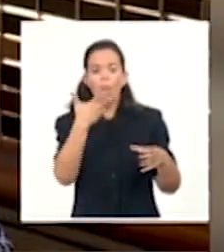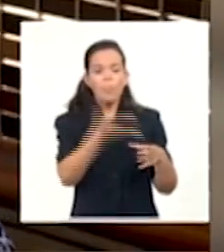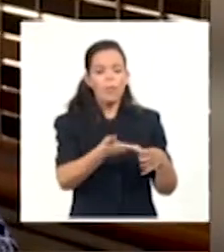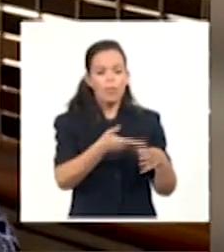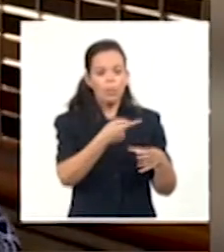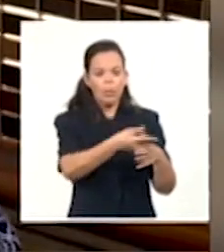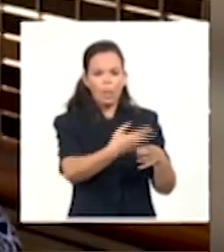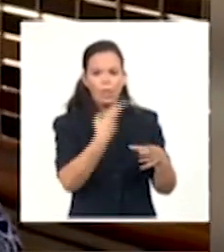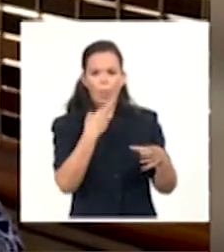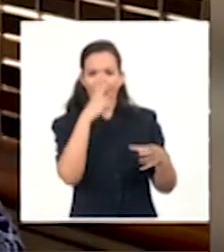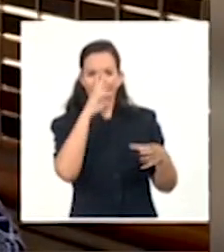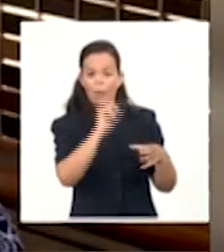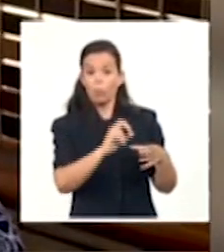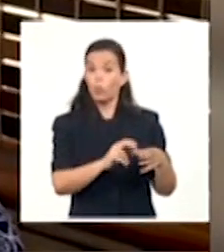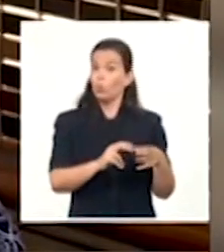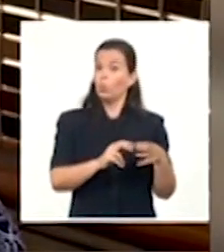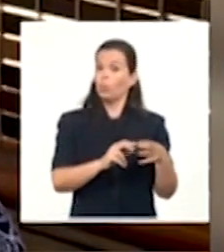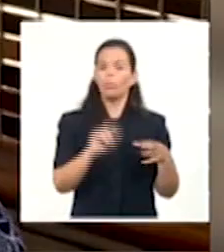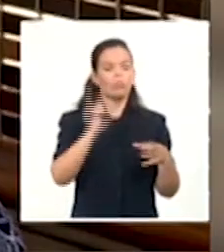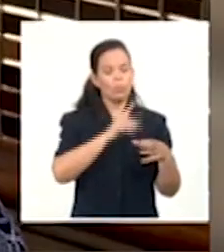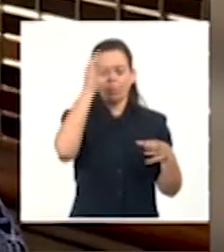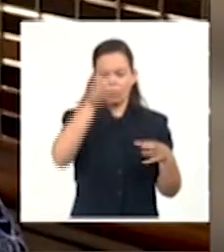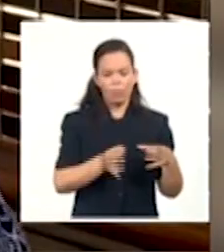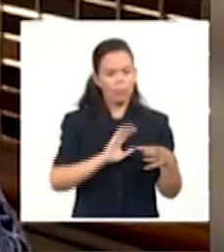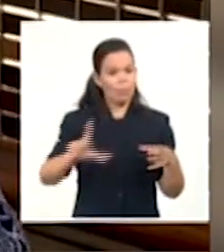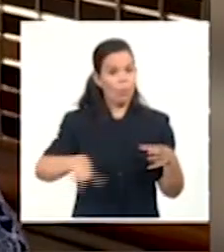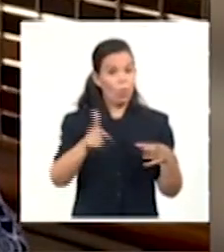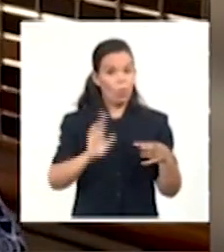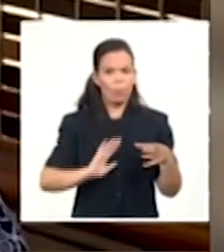nada, porque era un agente